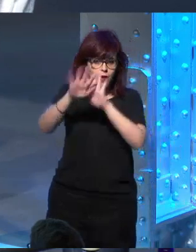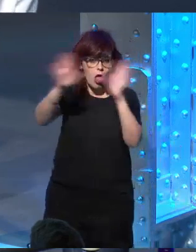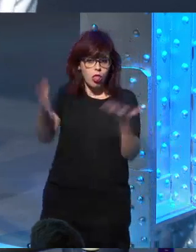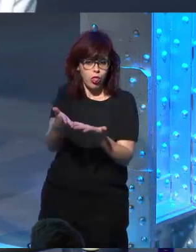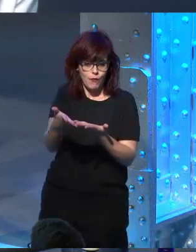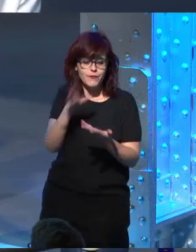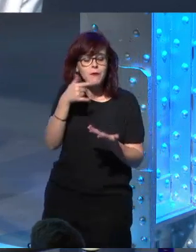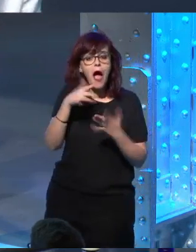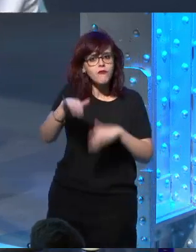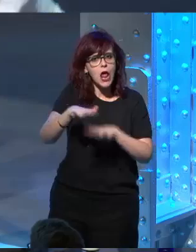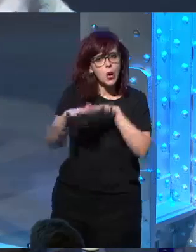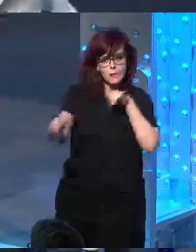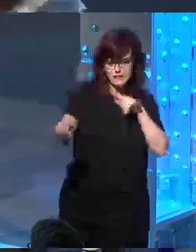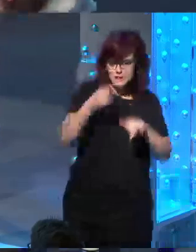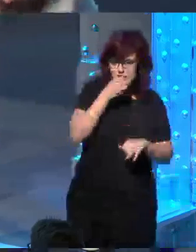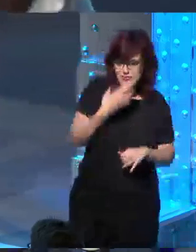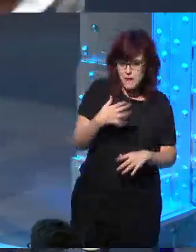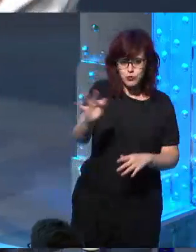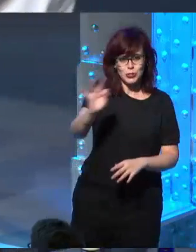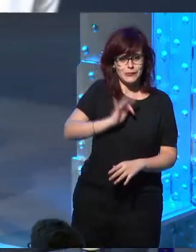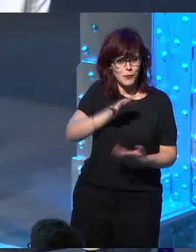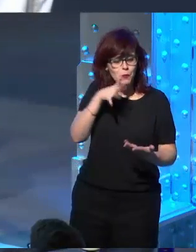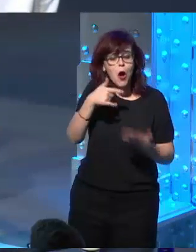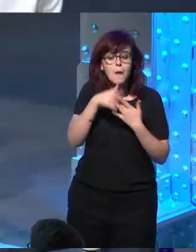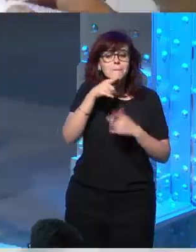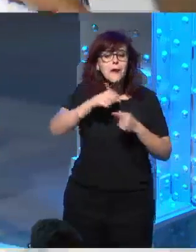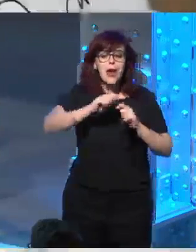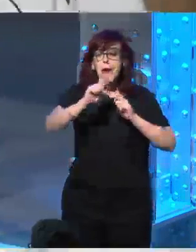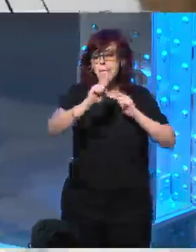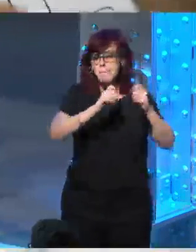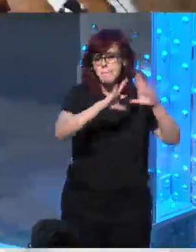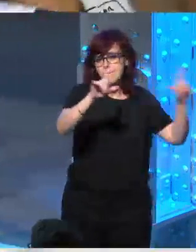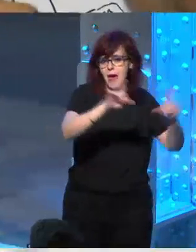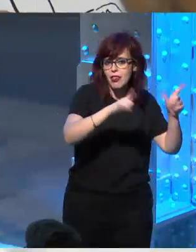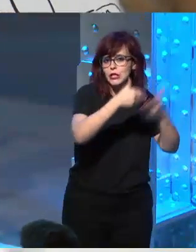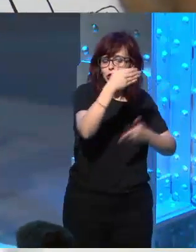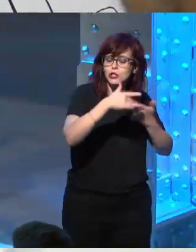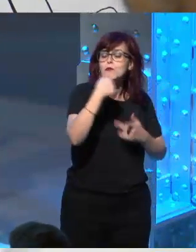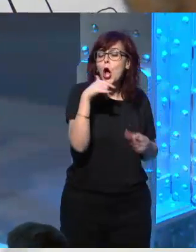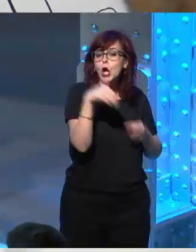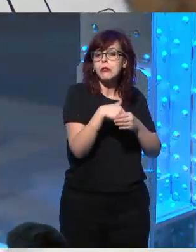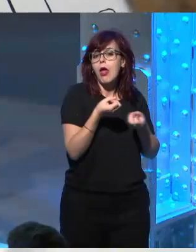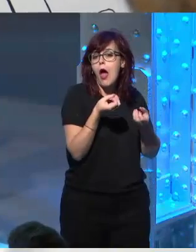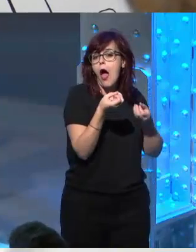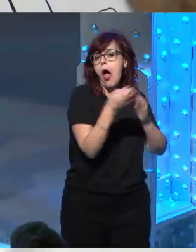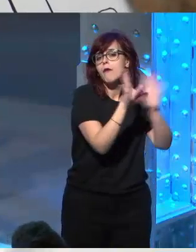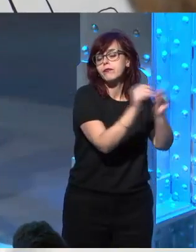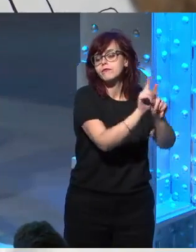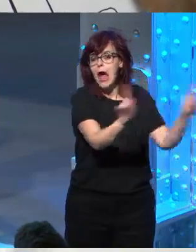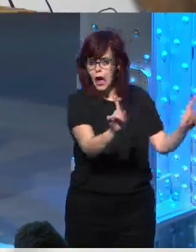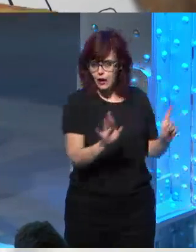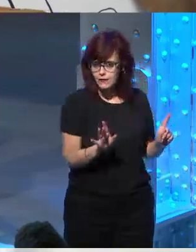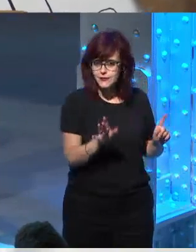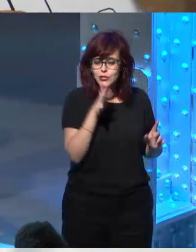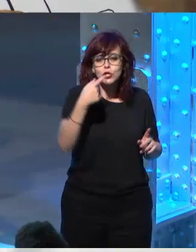las redes sociales yo creo que muchas veces se entienden fatal porque vemos que muchos medios las utilizan para soltar su contenido y ya está. Y nosotros sí que intentamos con ellas conocer a nuestro público,